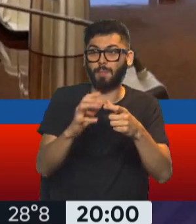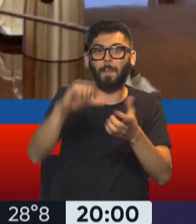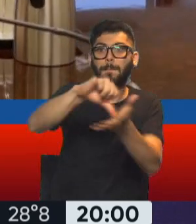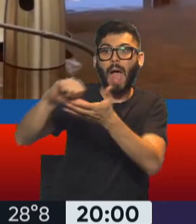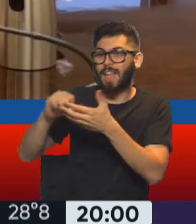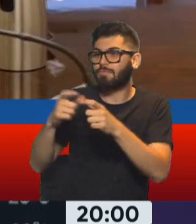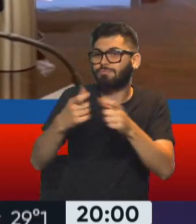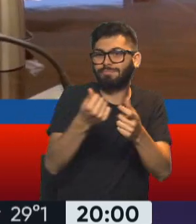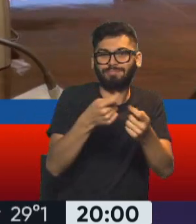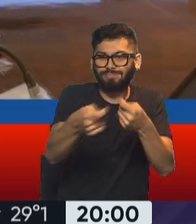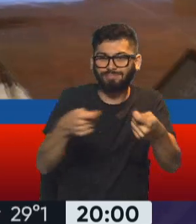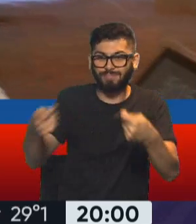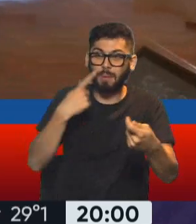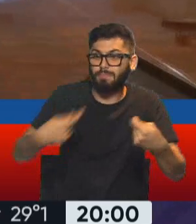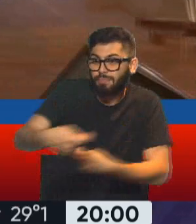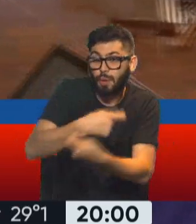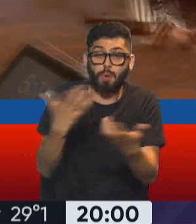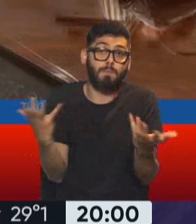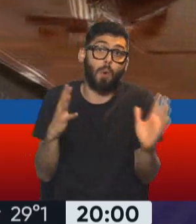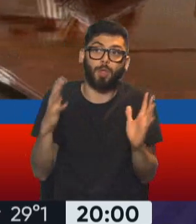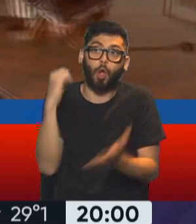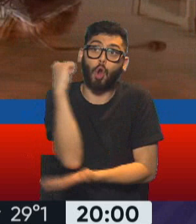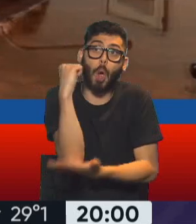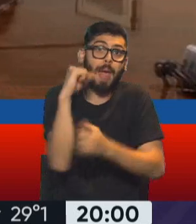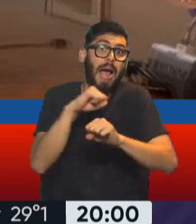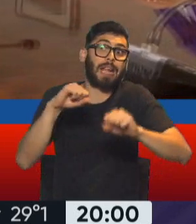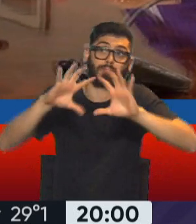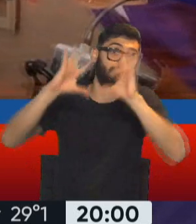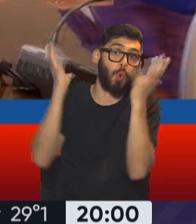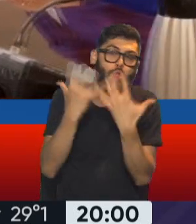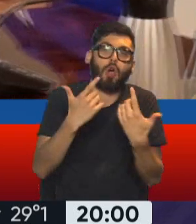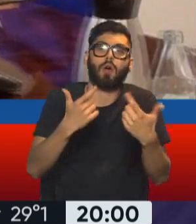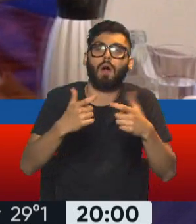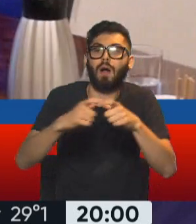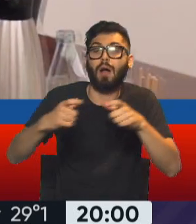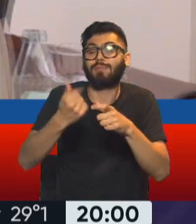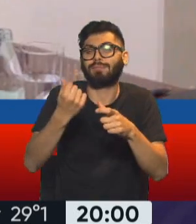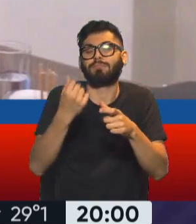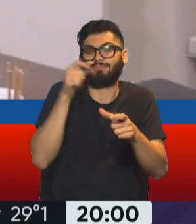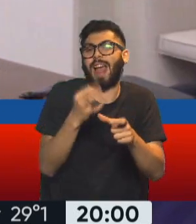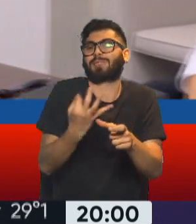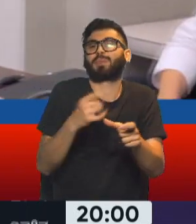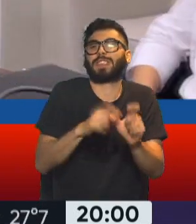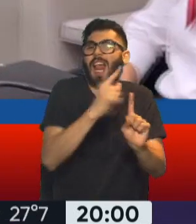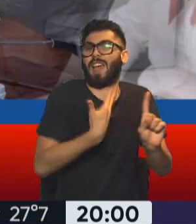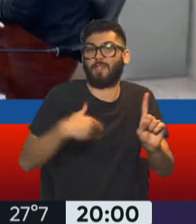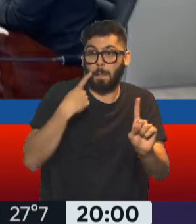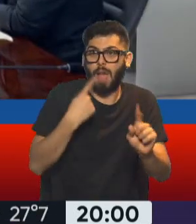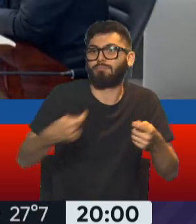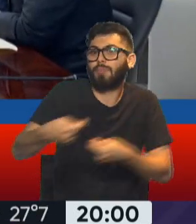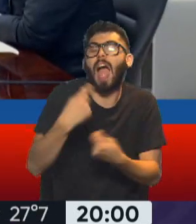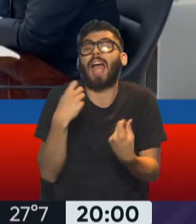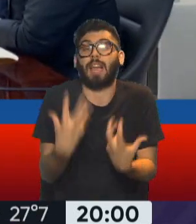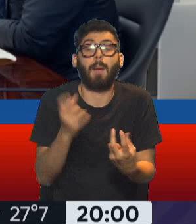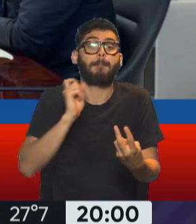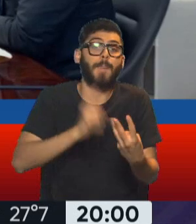justamente a los países en un contexto de crisis económica global. Y además habla el G20 de pedir la creación de un fondo de